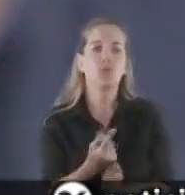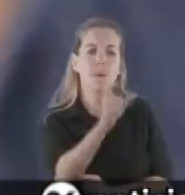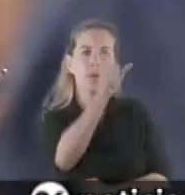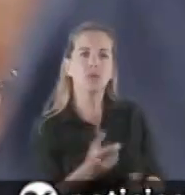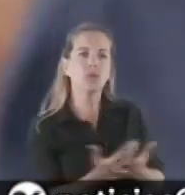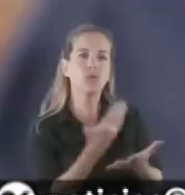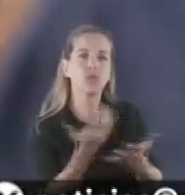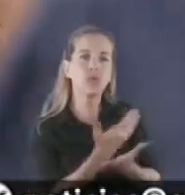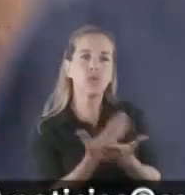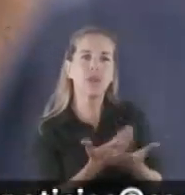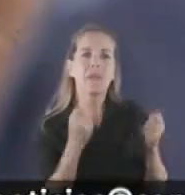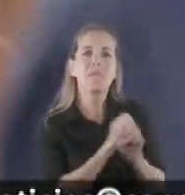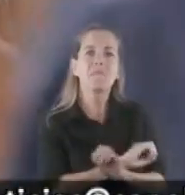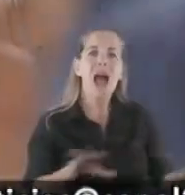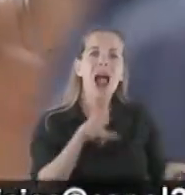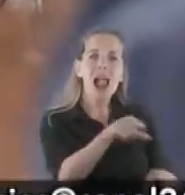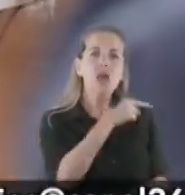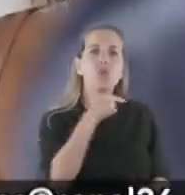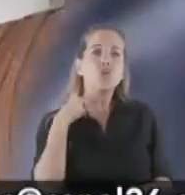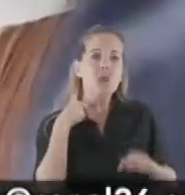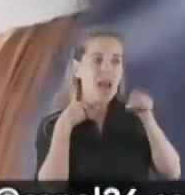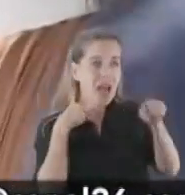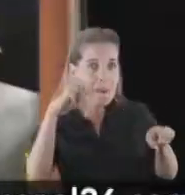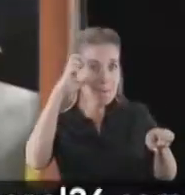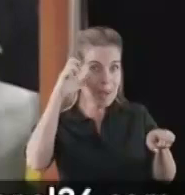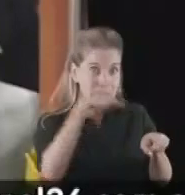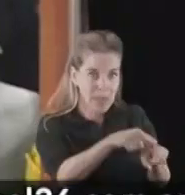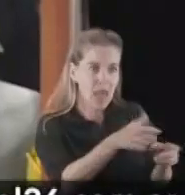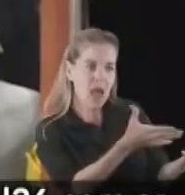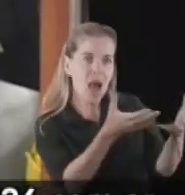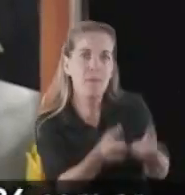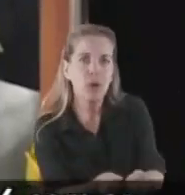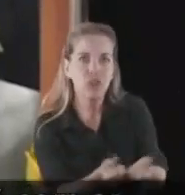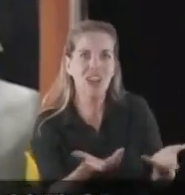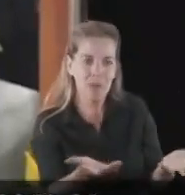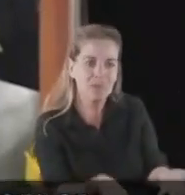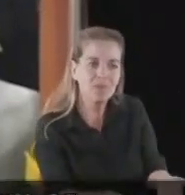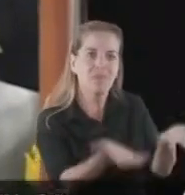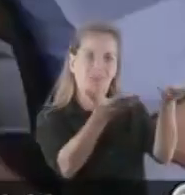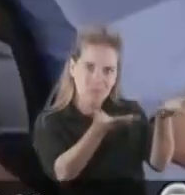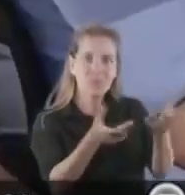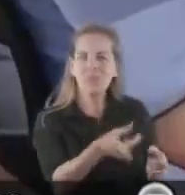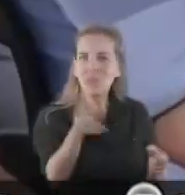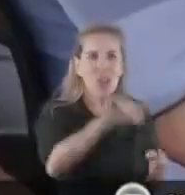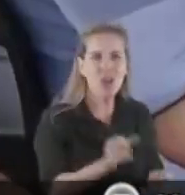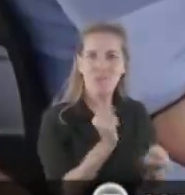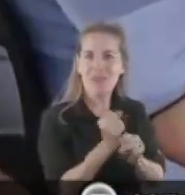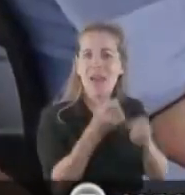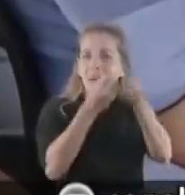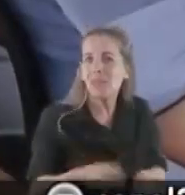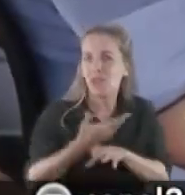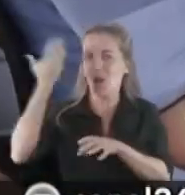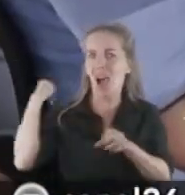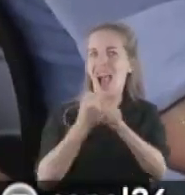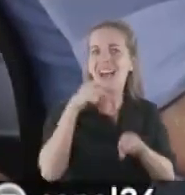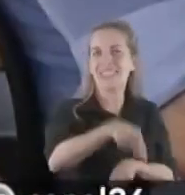caminar. Eso lo haces vos, Pepe. Por ahí no te diste cuenta, pero lo has hecho cada día, desde que empezaste todo